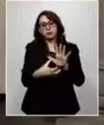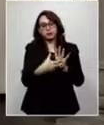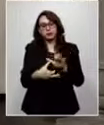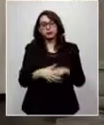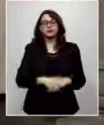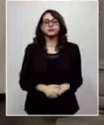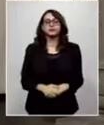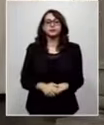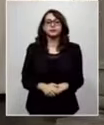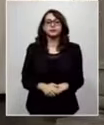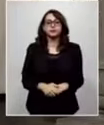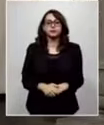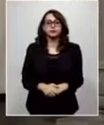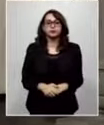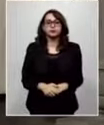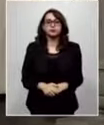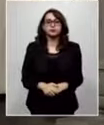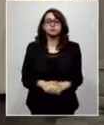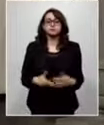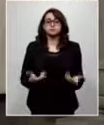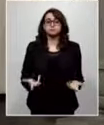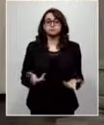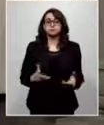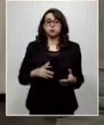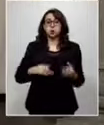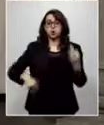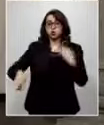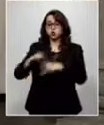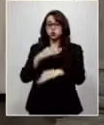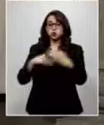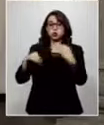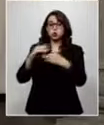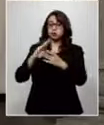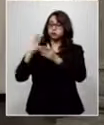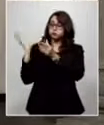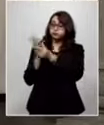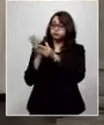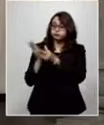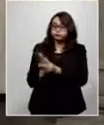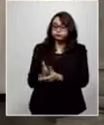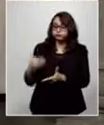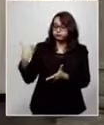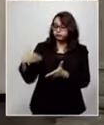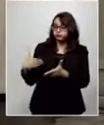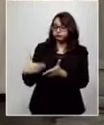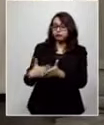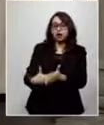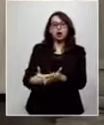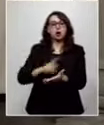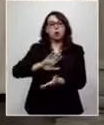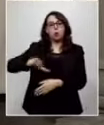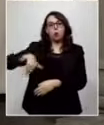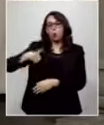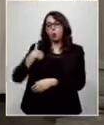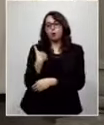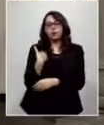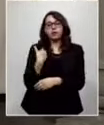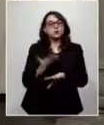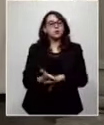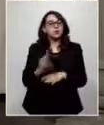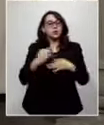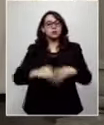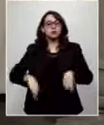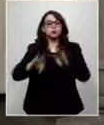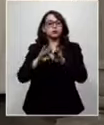La preservación documental es esencial para la vida de las naciones y podría